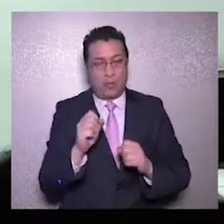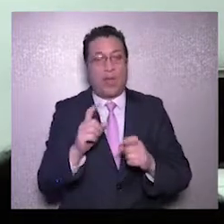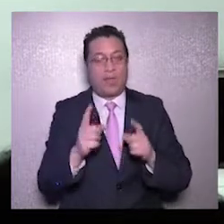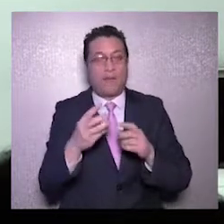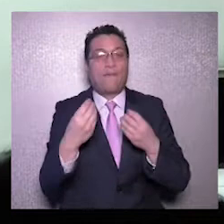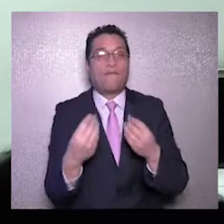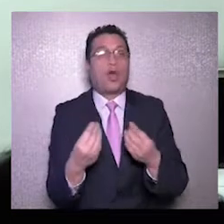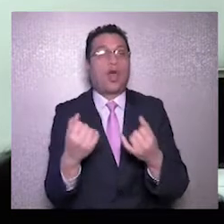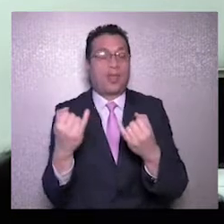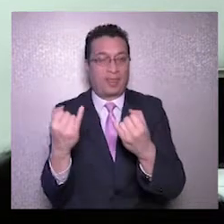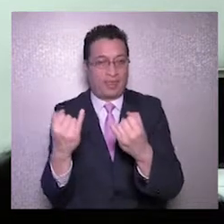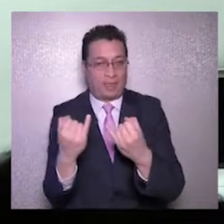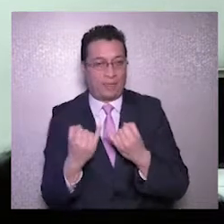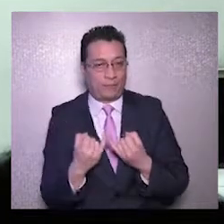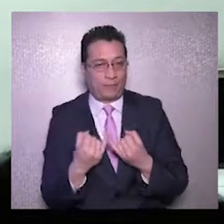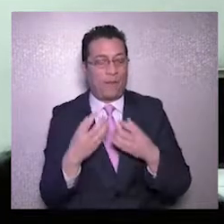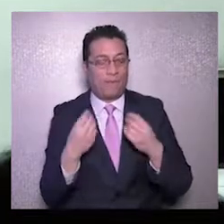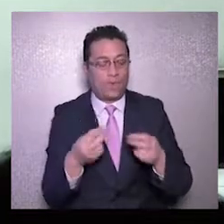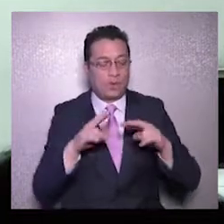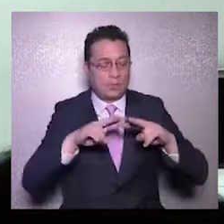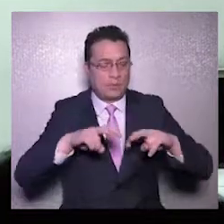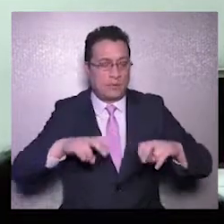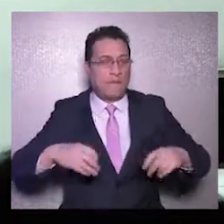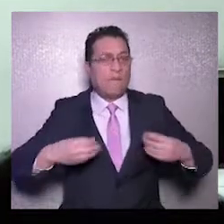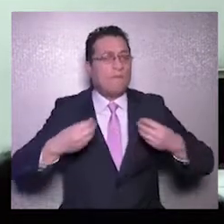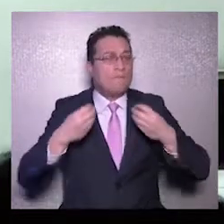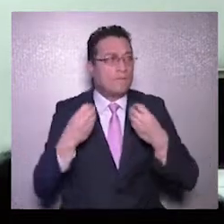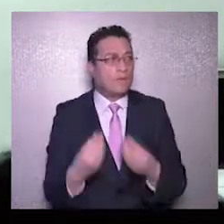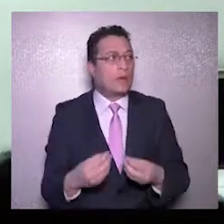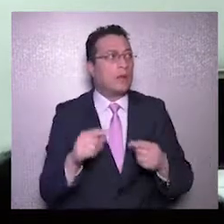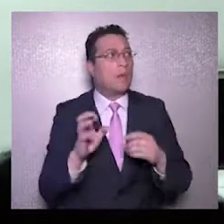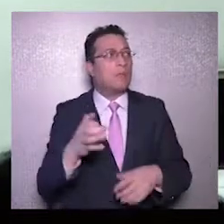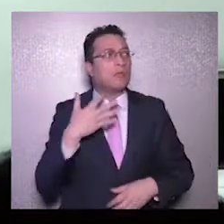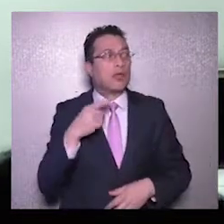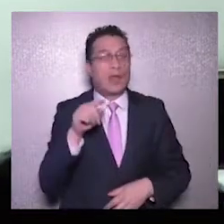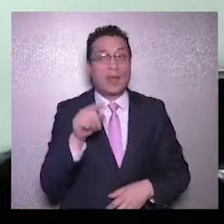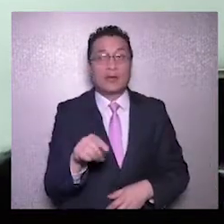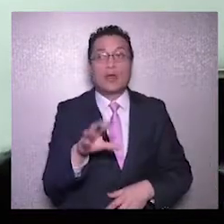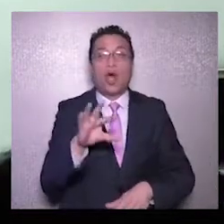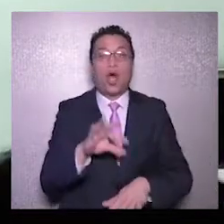buenos datos, buenos análisis. ¿Por qué este hospital con